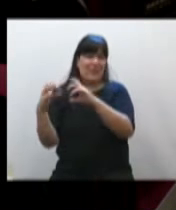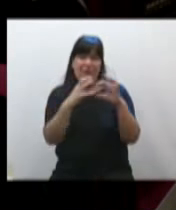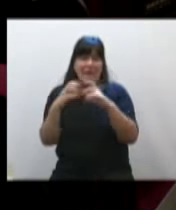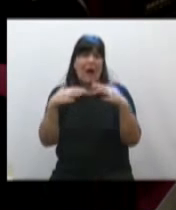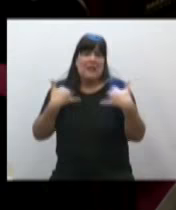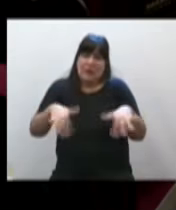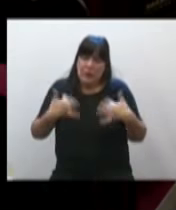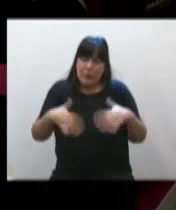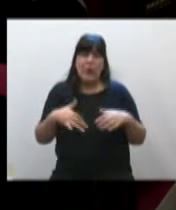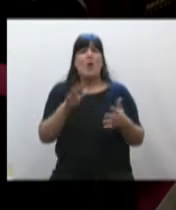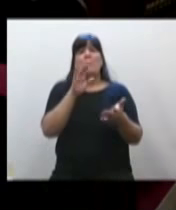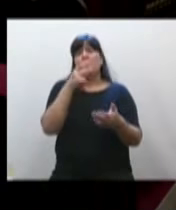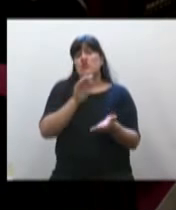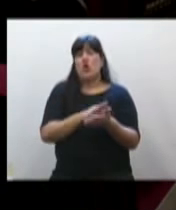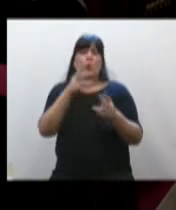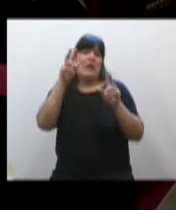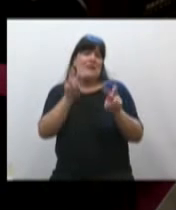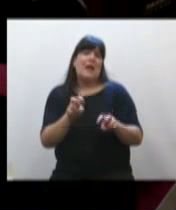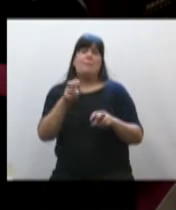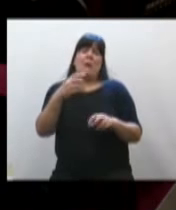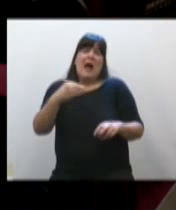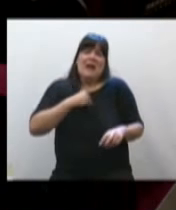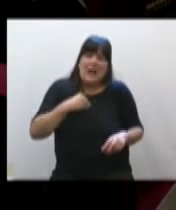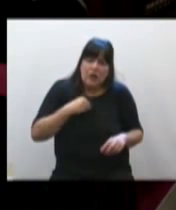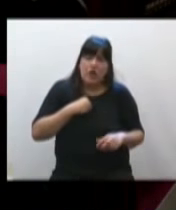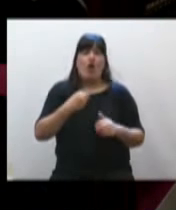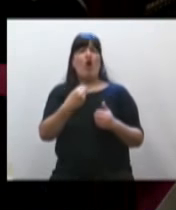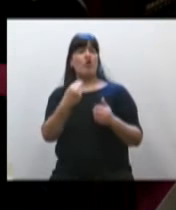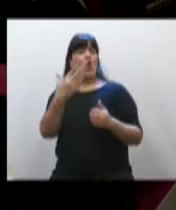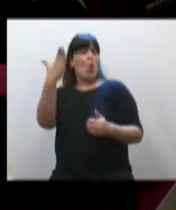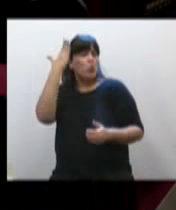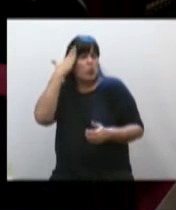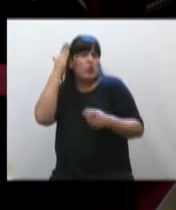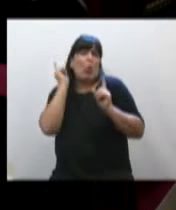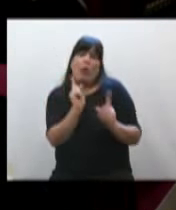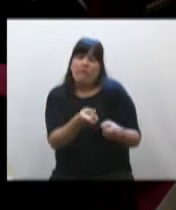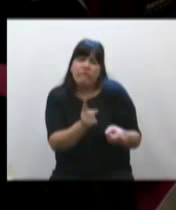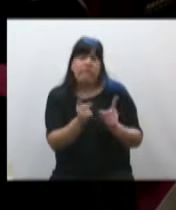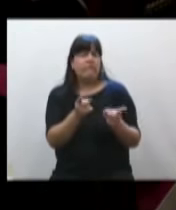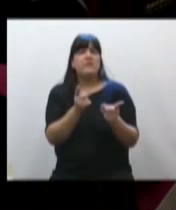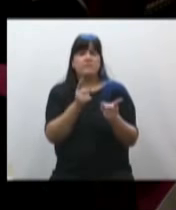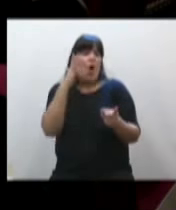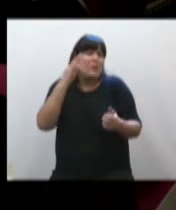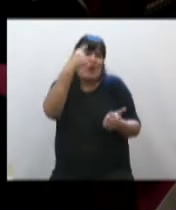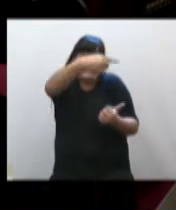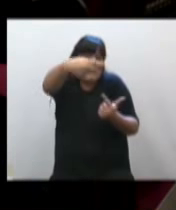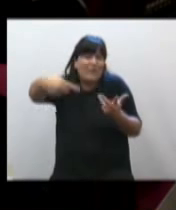poder decidir y anticonceptivos gratuitos y preservativos para no abortar, es decir, para que no se